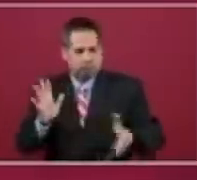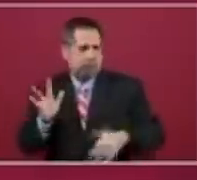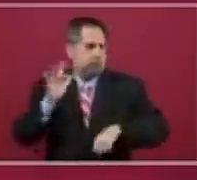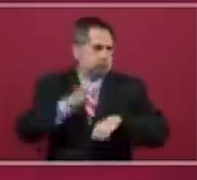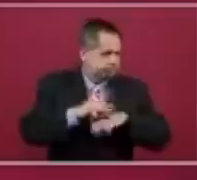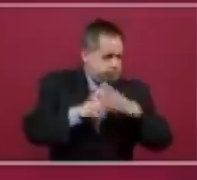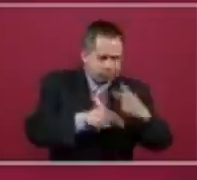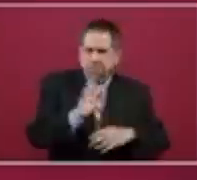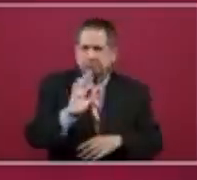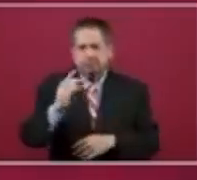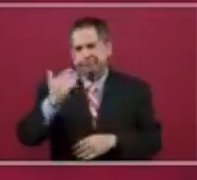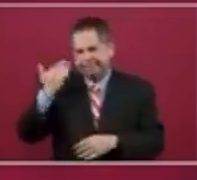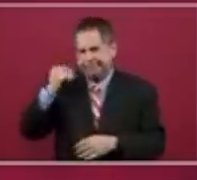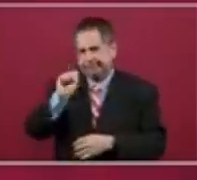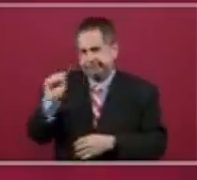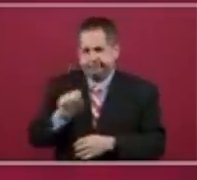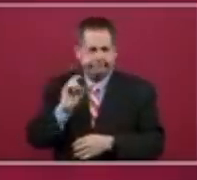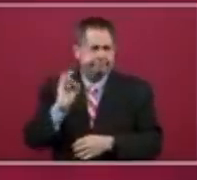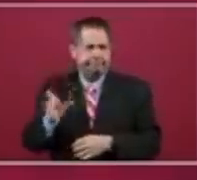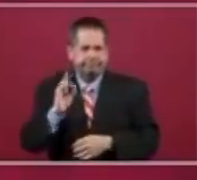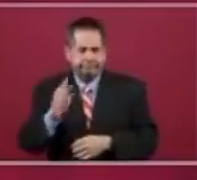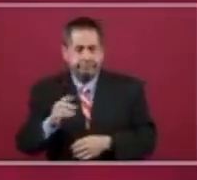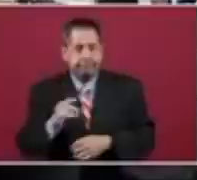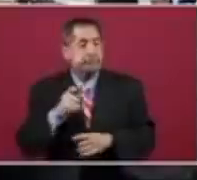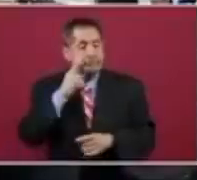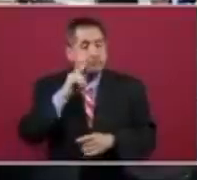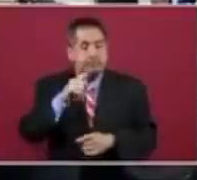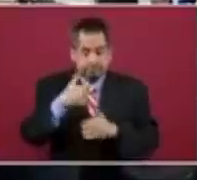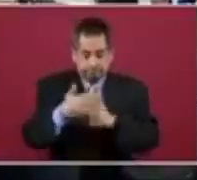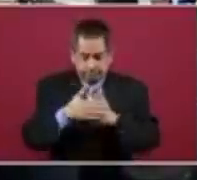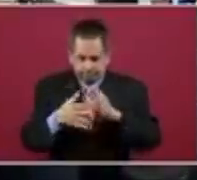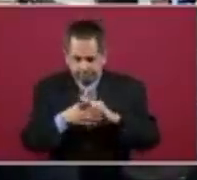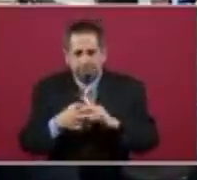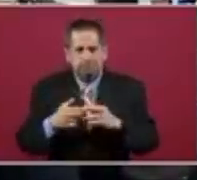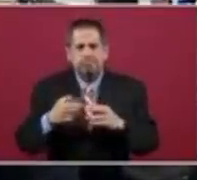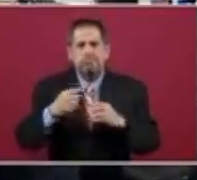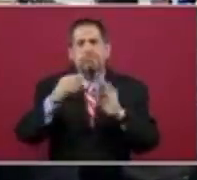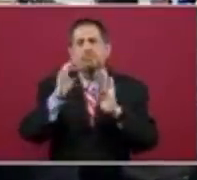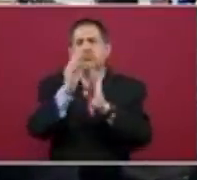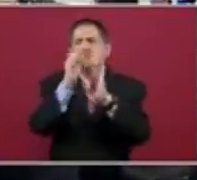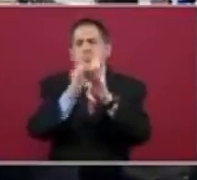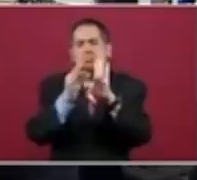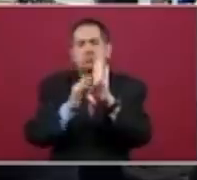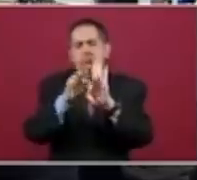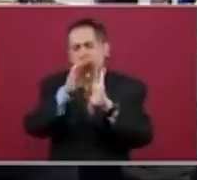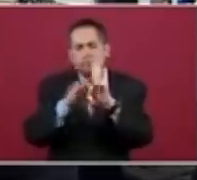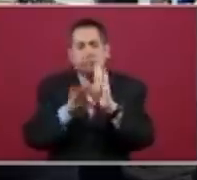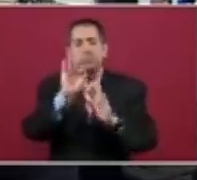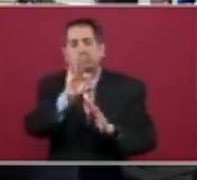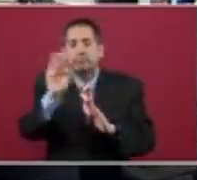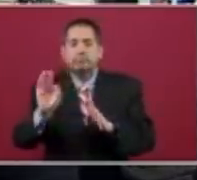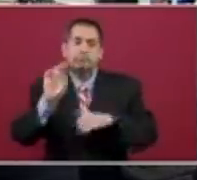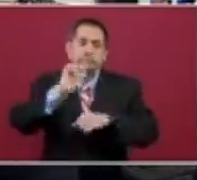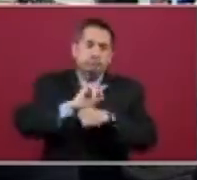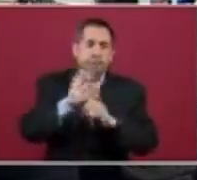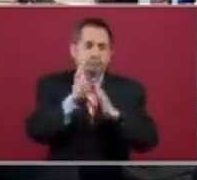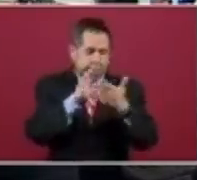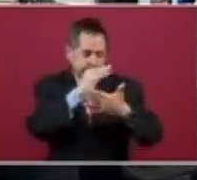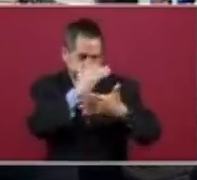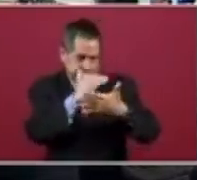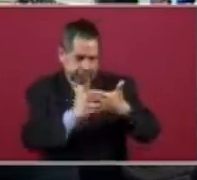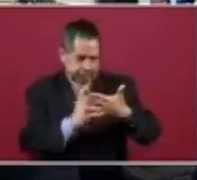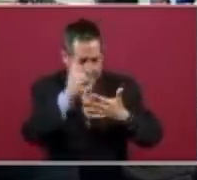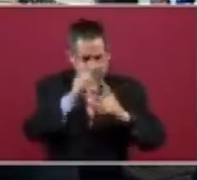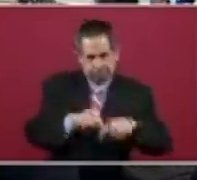sábado, los especialistas trazarán una hoja de ruta y un calendario tentativo para la entrega del informe